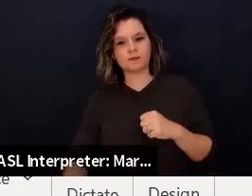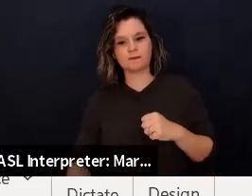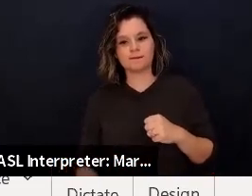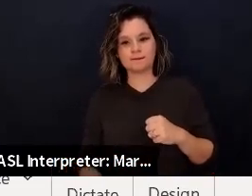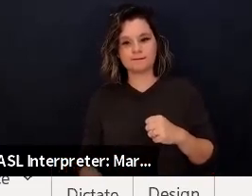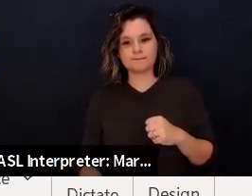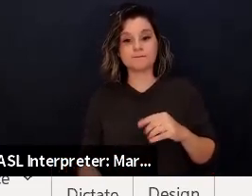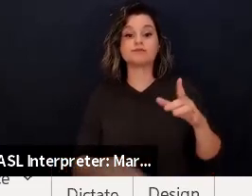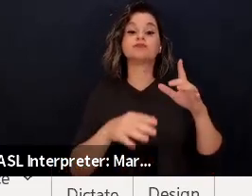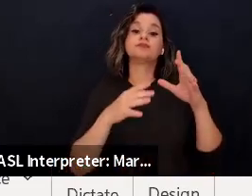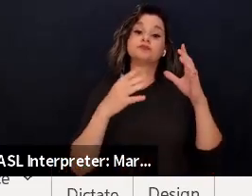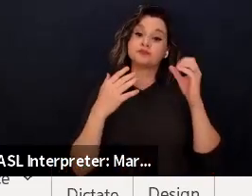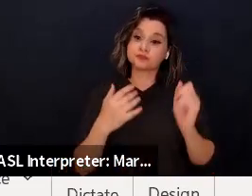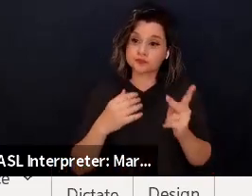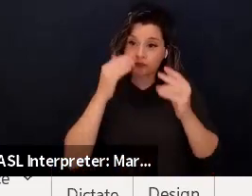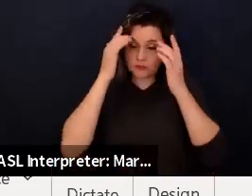Entonces,